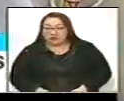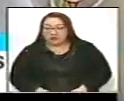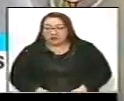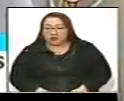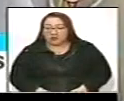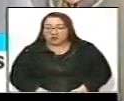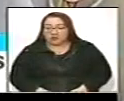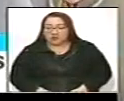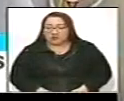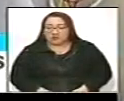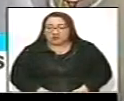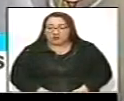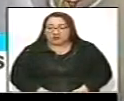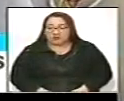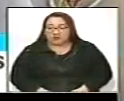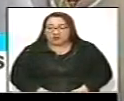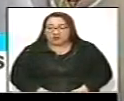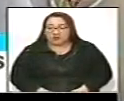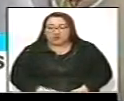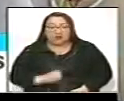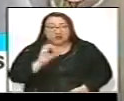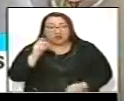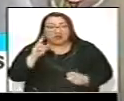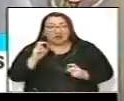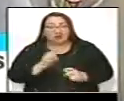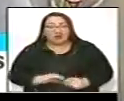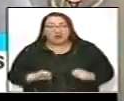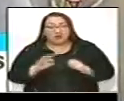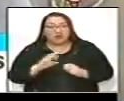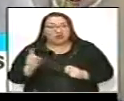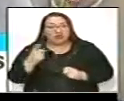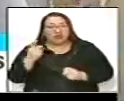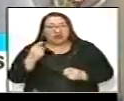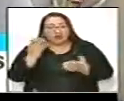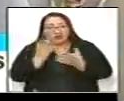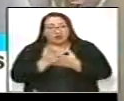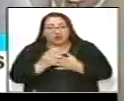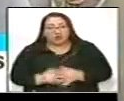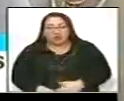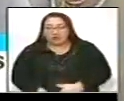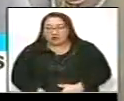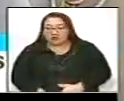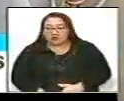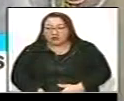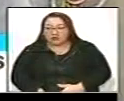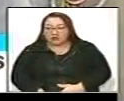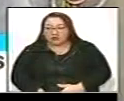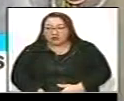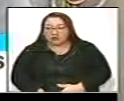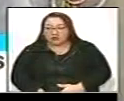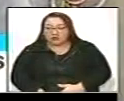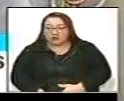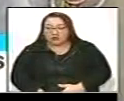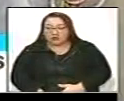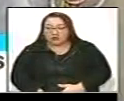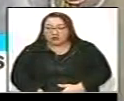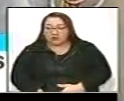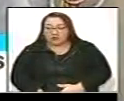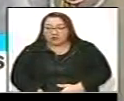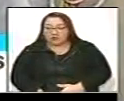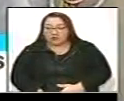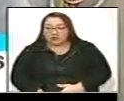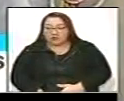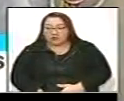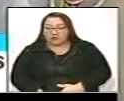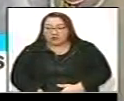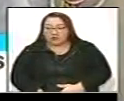elementos. Creo que el tema central no es solo el estudio que se ha hecho, sino lo que este